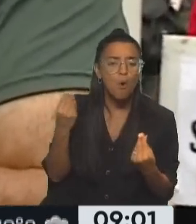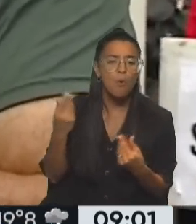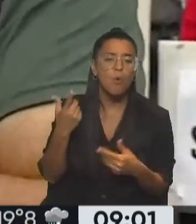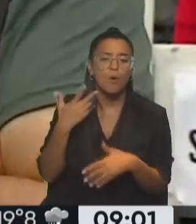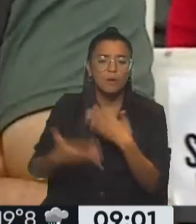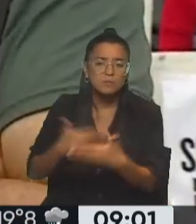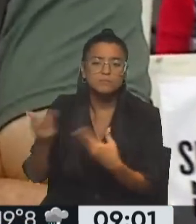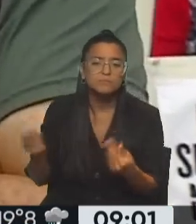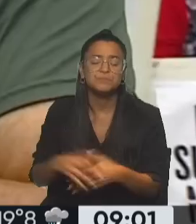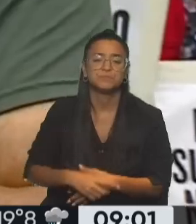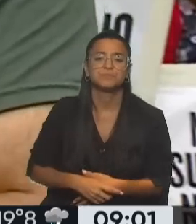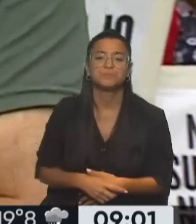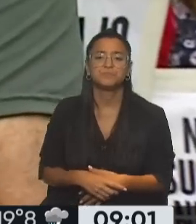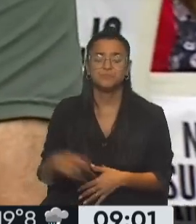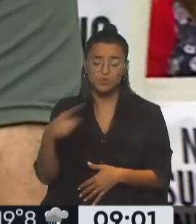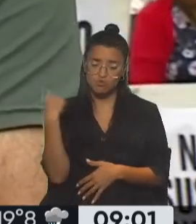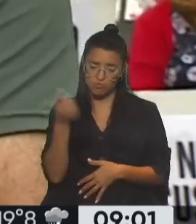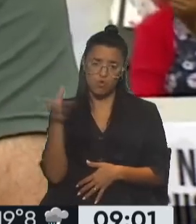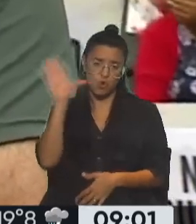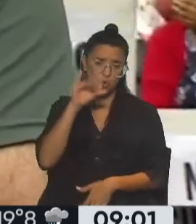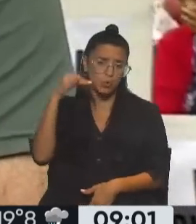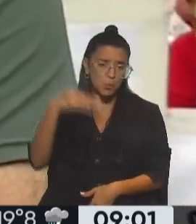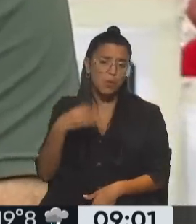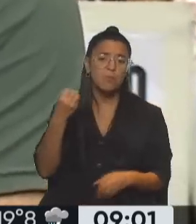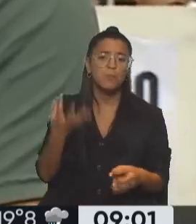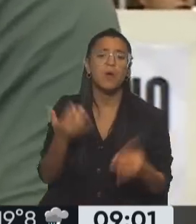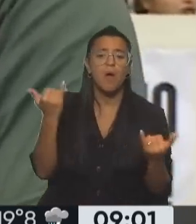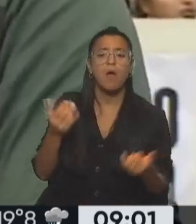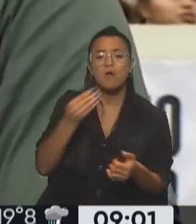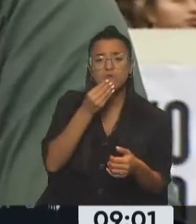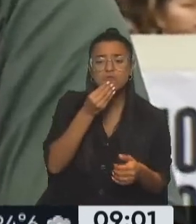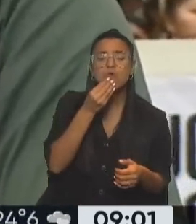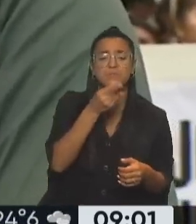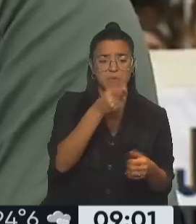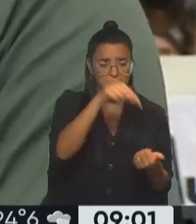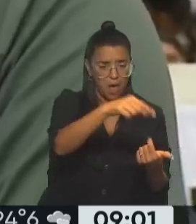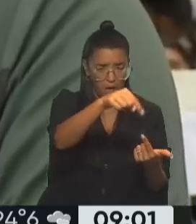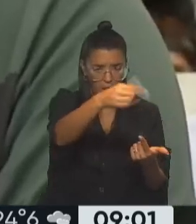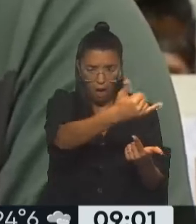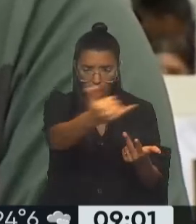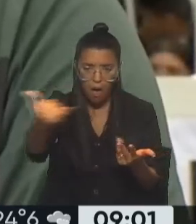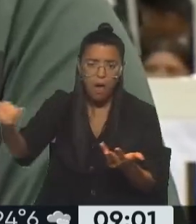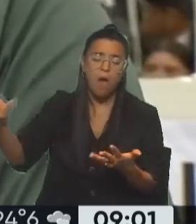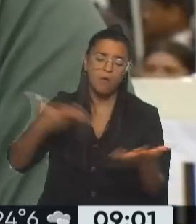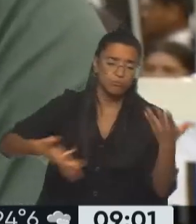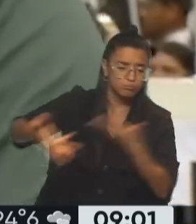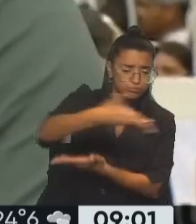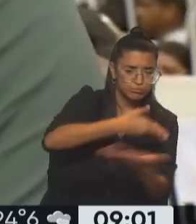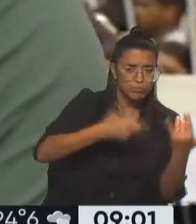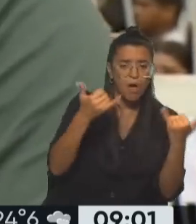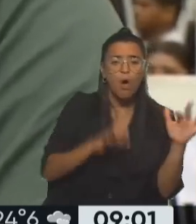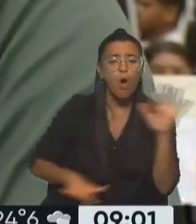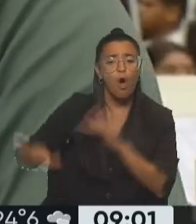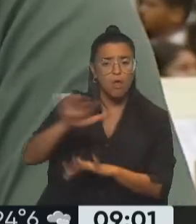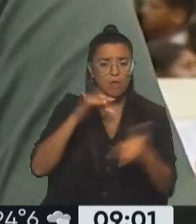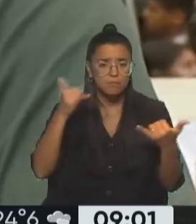pasaron la noche. Bueno, la pasamos bien la noche porque, bueno, hubo comida en cada uno de los lugares, hubo mucha camaradería y mucho orden, así